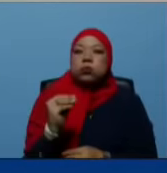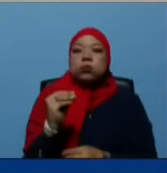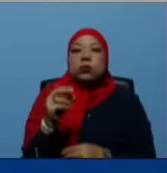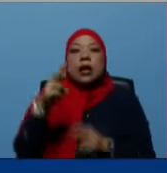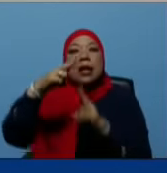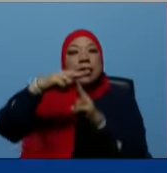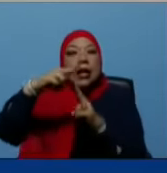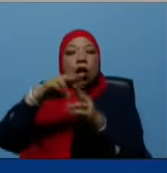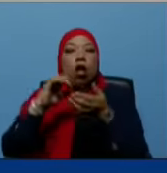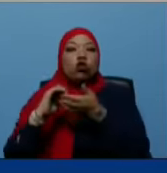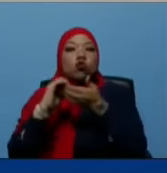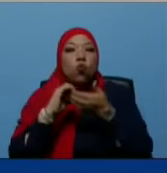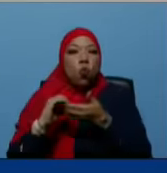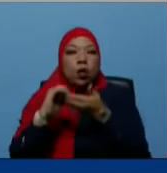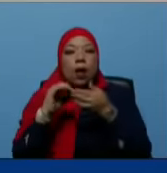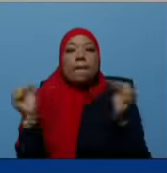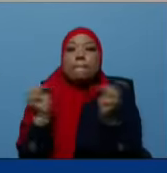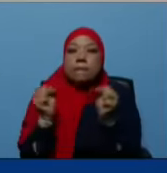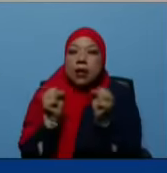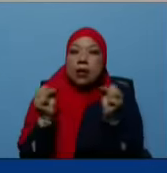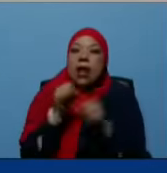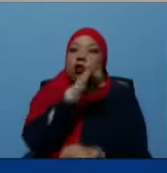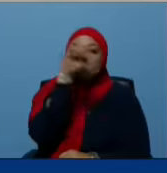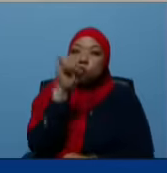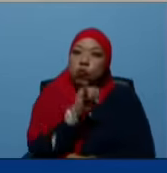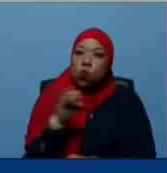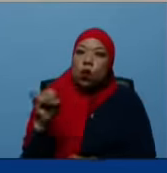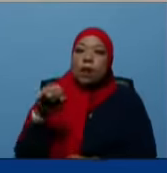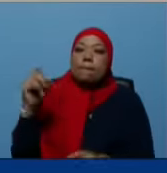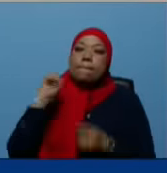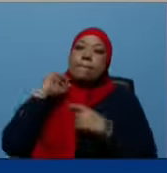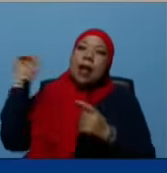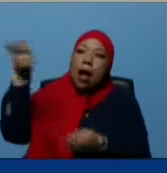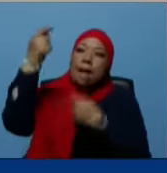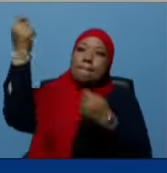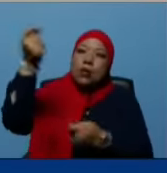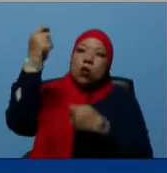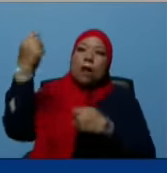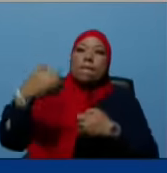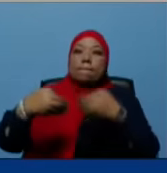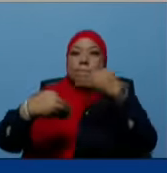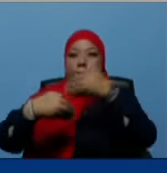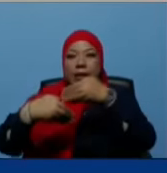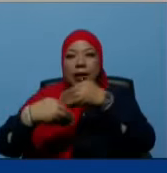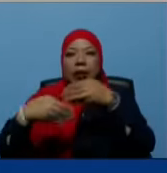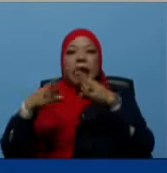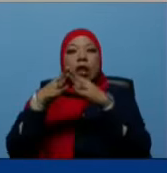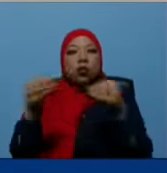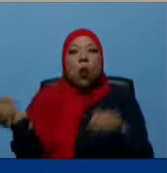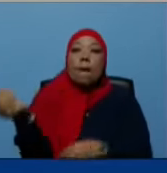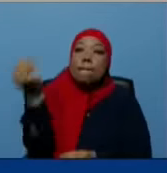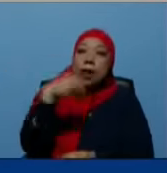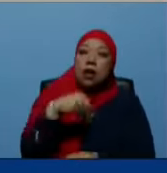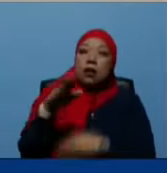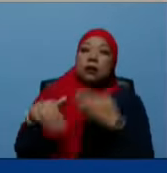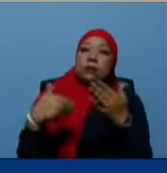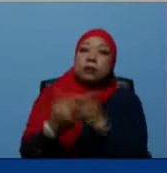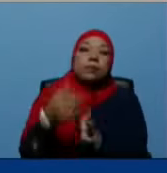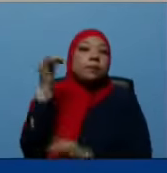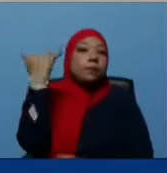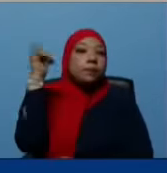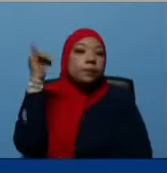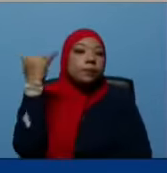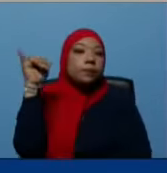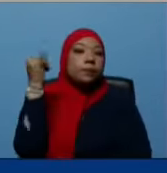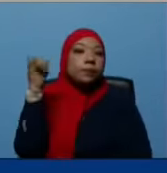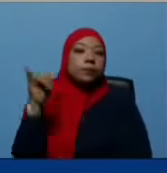Táchira, Trujillo, Mérida, Zulia, Apure, Barinas y más, hasta Yaracuy.